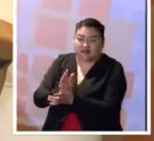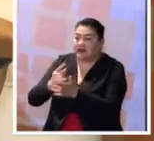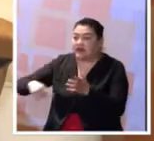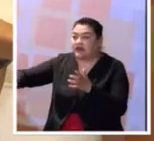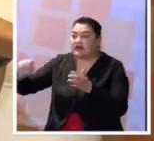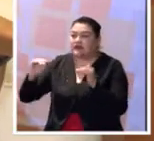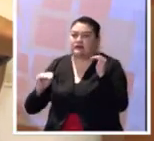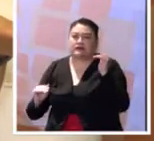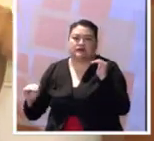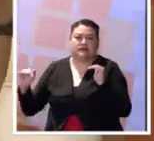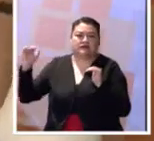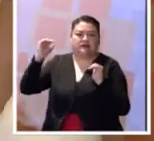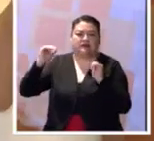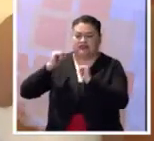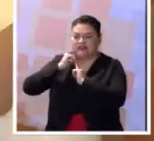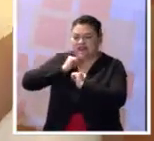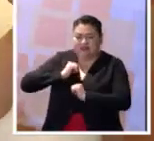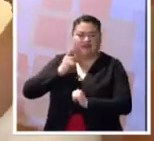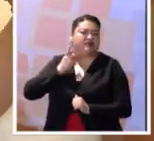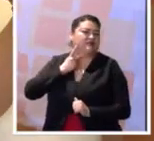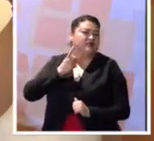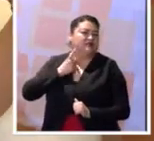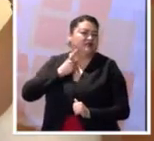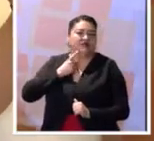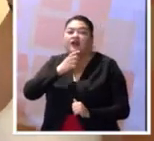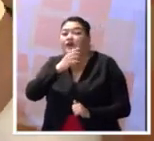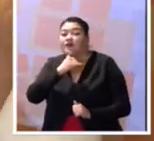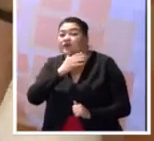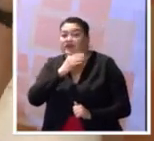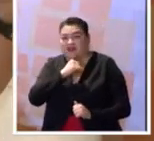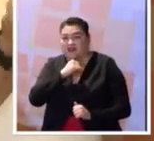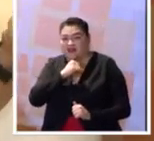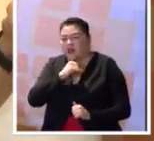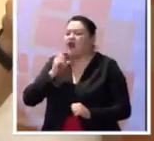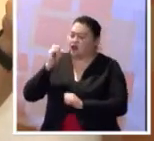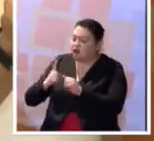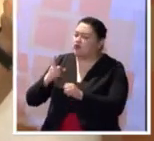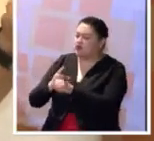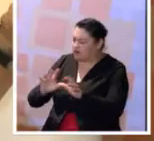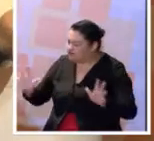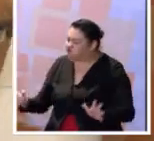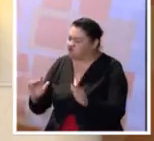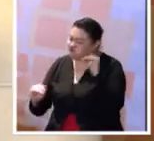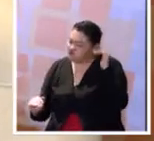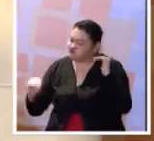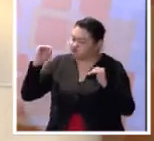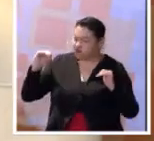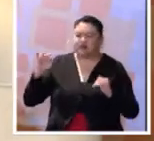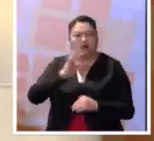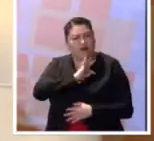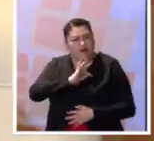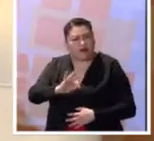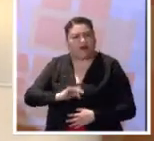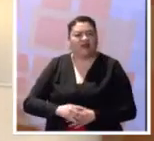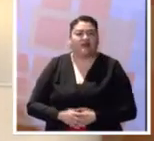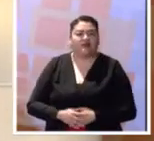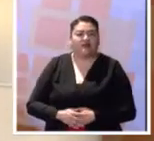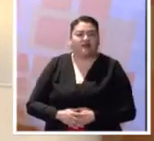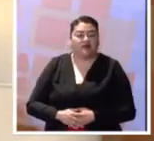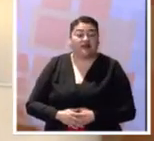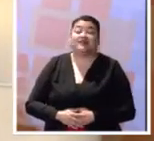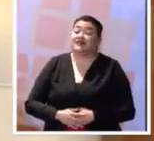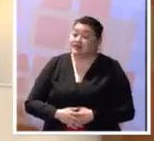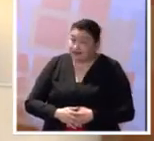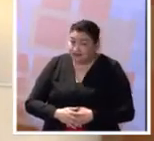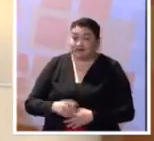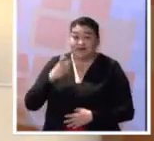llegado a estos accesos a acceder a estos cargos de poder, pues pudieran acceder a ellos. Implicaría entonces dejar